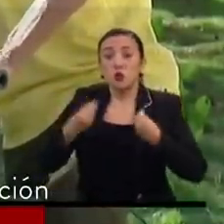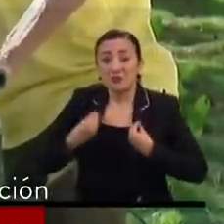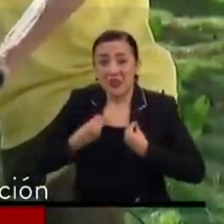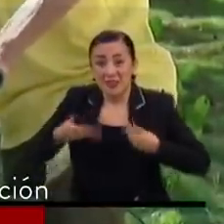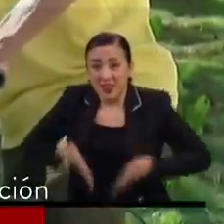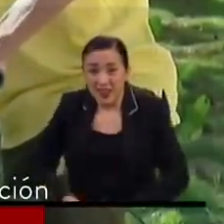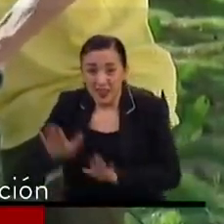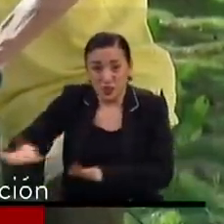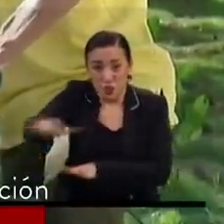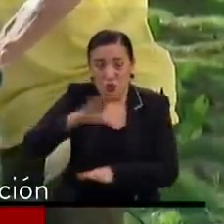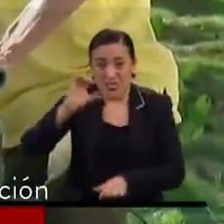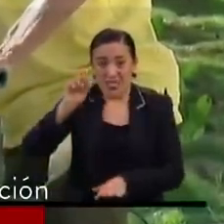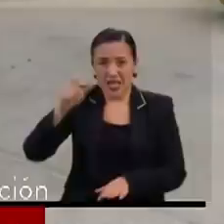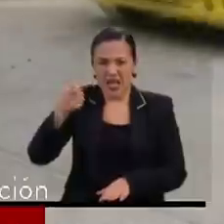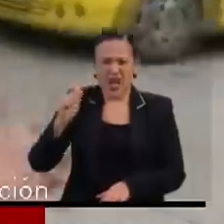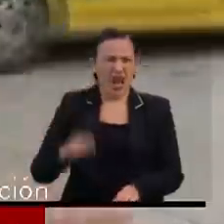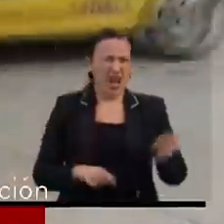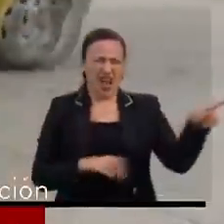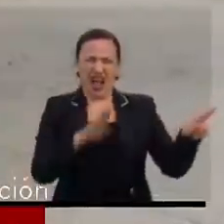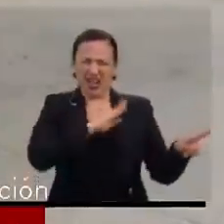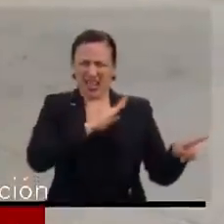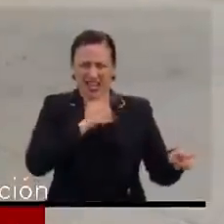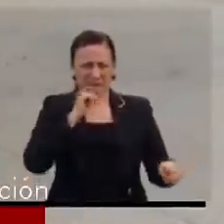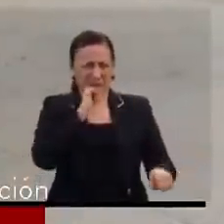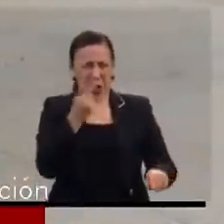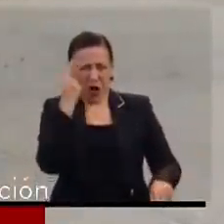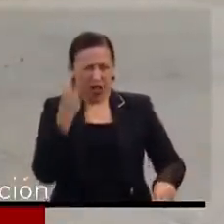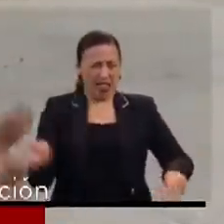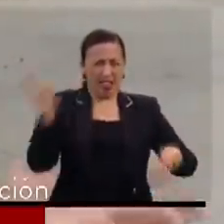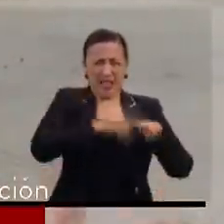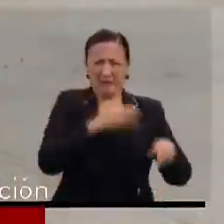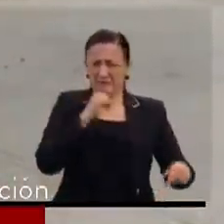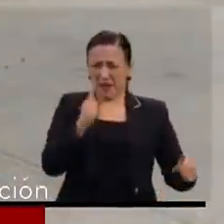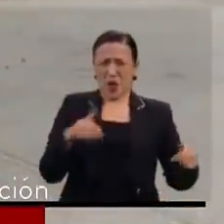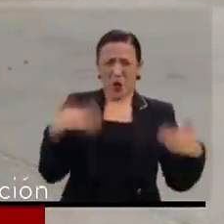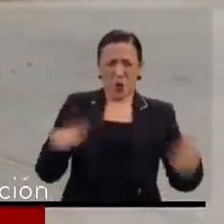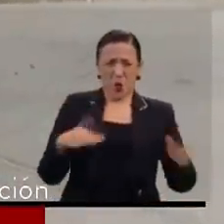sobrepasó. Es una mala expresión, puesto que a la ciudadanía hay que,